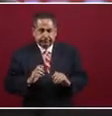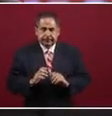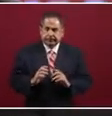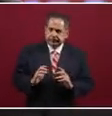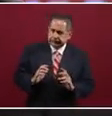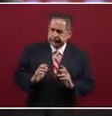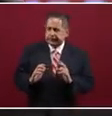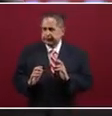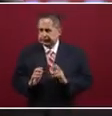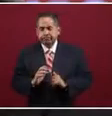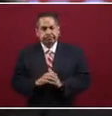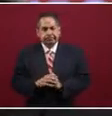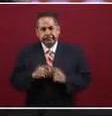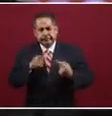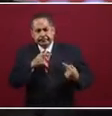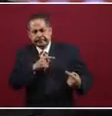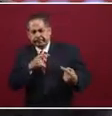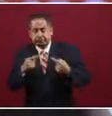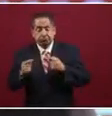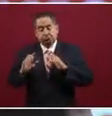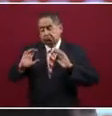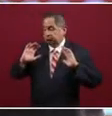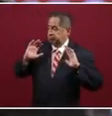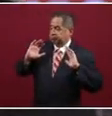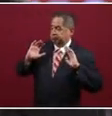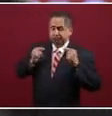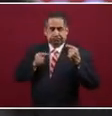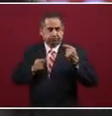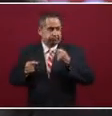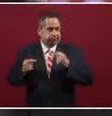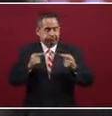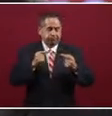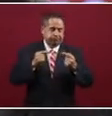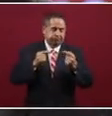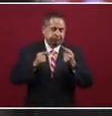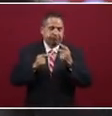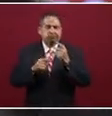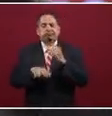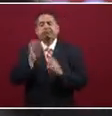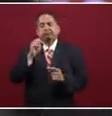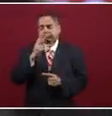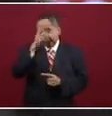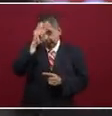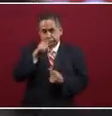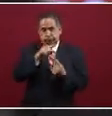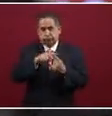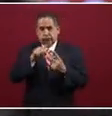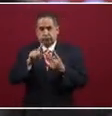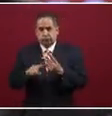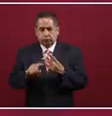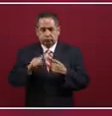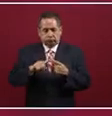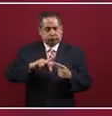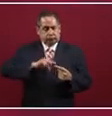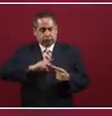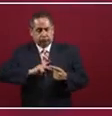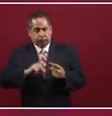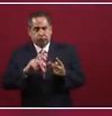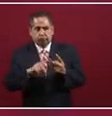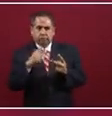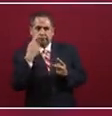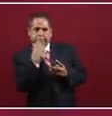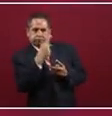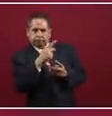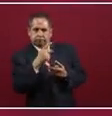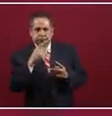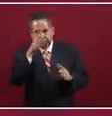Entonces, después de muy intensas negociaciones, llegamos a dos medidas, una propia y otra de ellos, y